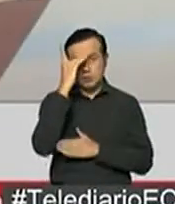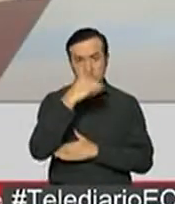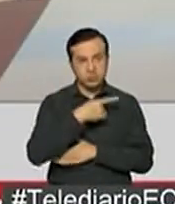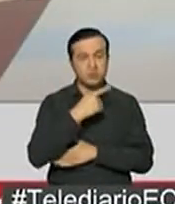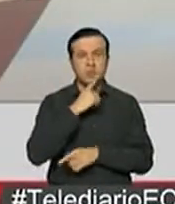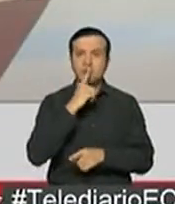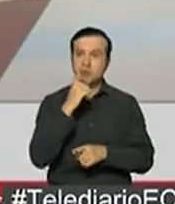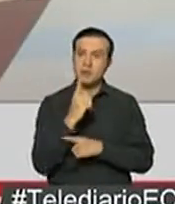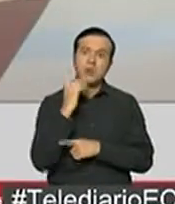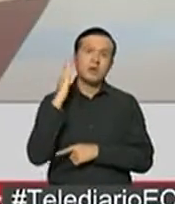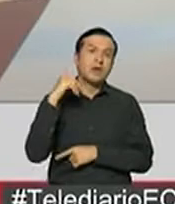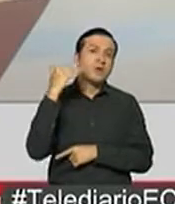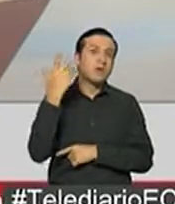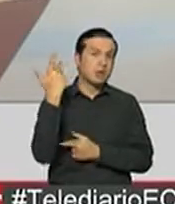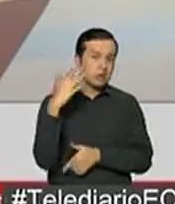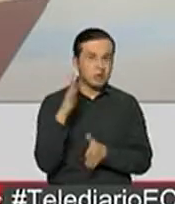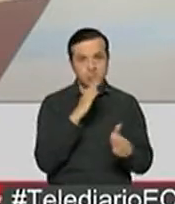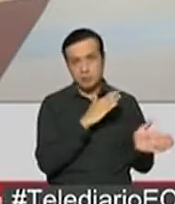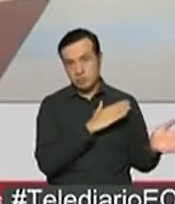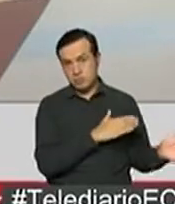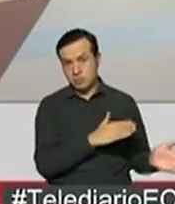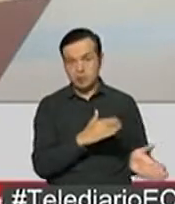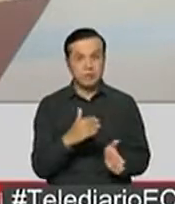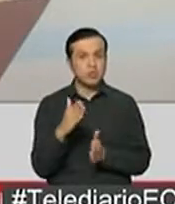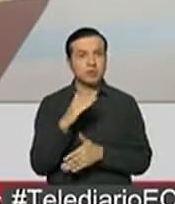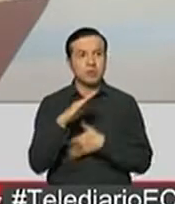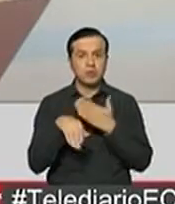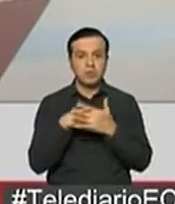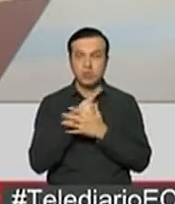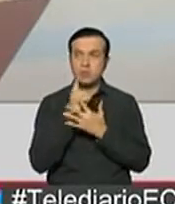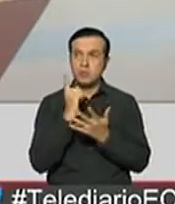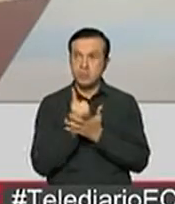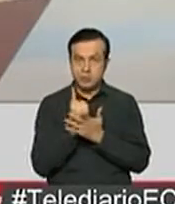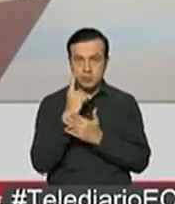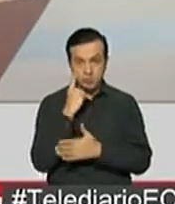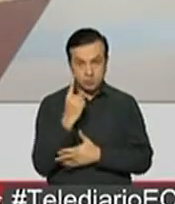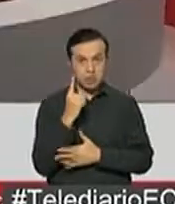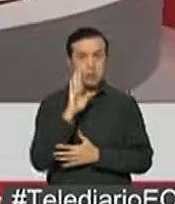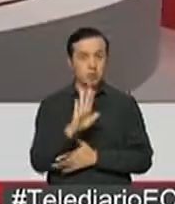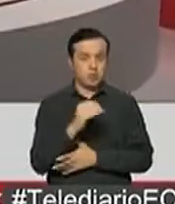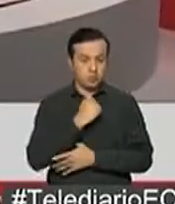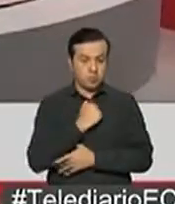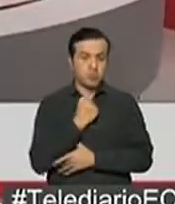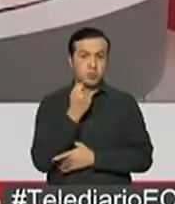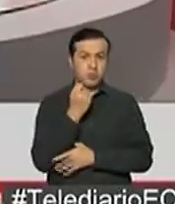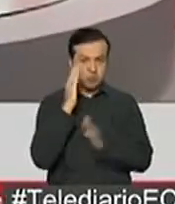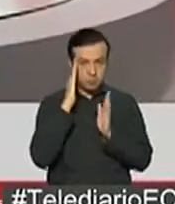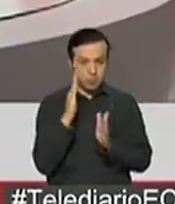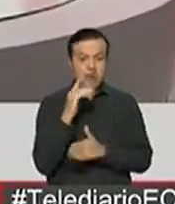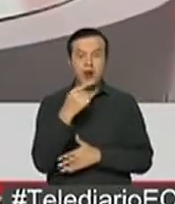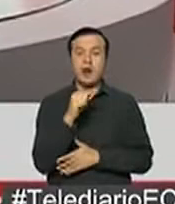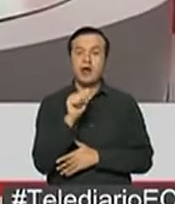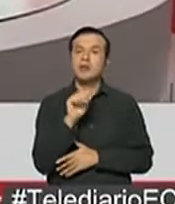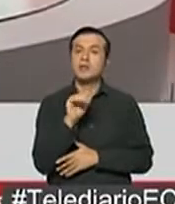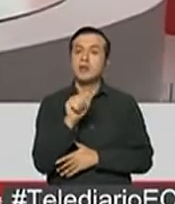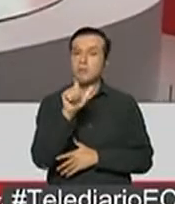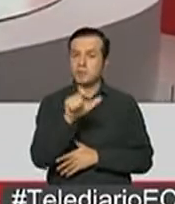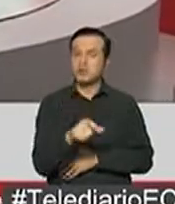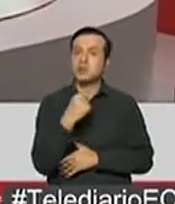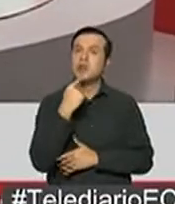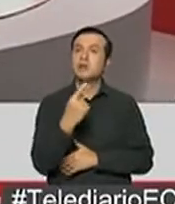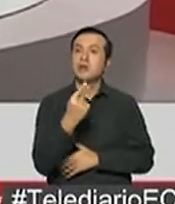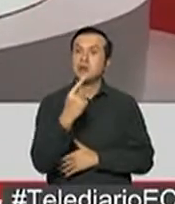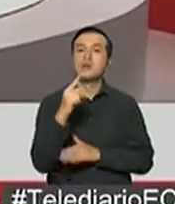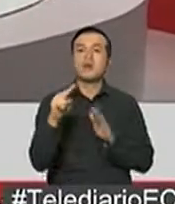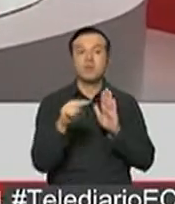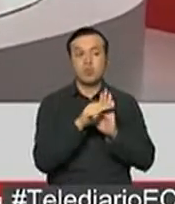condenatorias para luego entrar en la fase de ejecución de esa sentencia y poder recuperar el dinero de la gasca además de insistió en la necesidad de establecer un